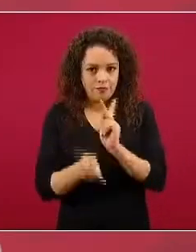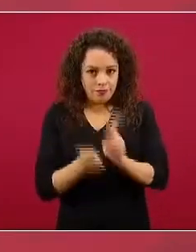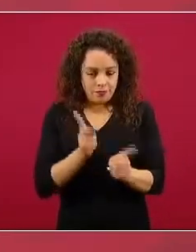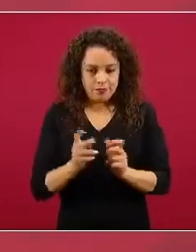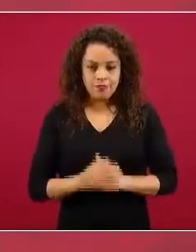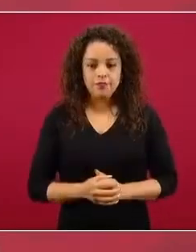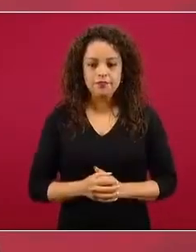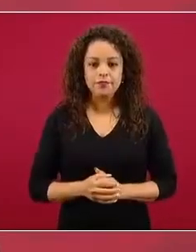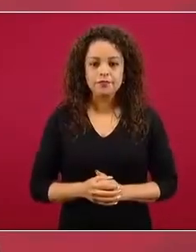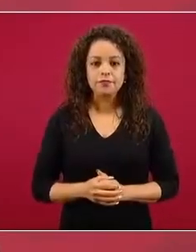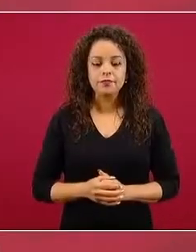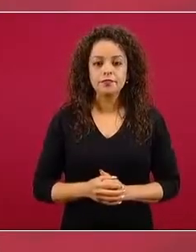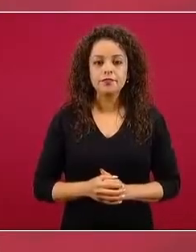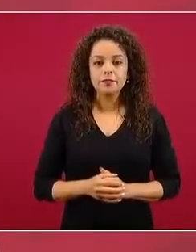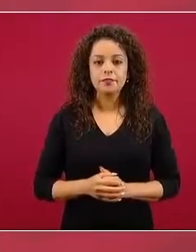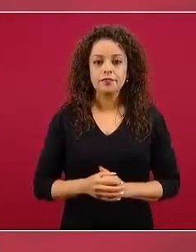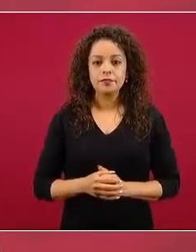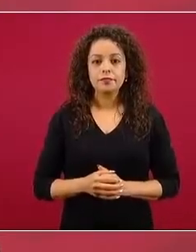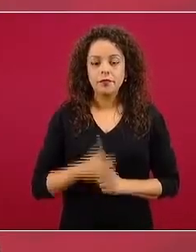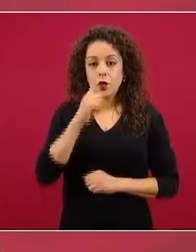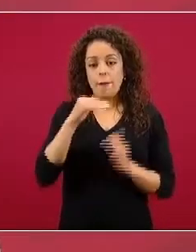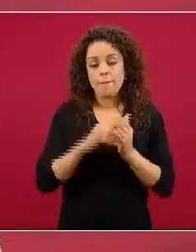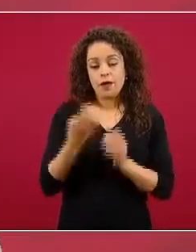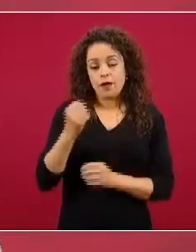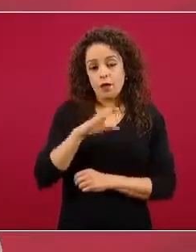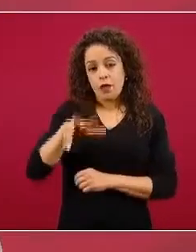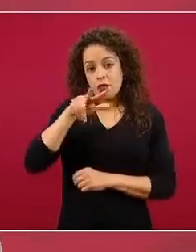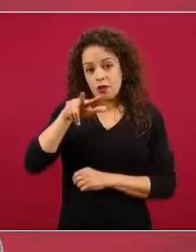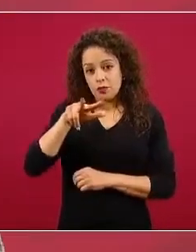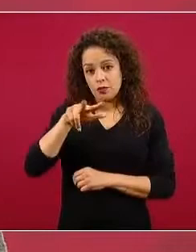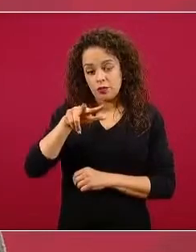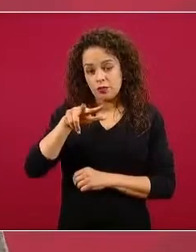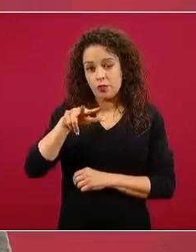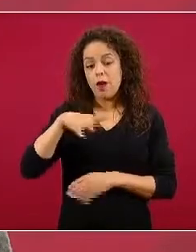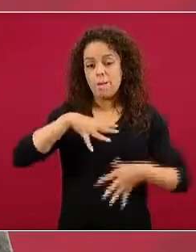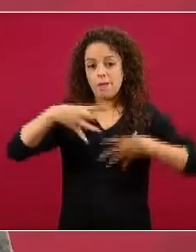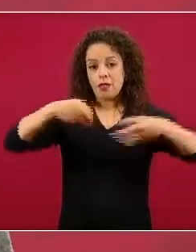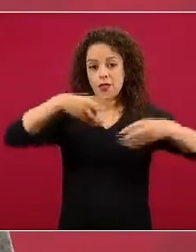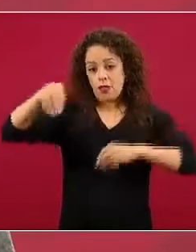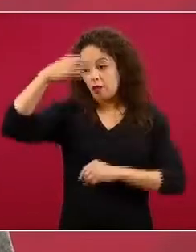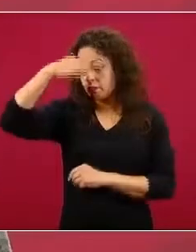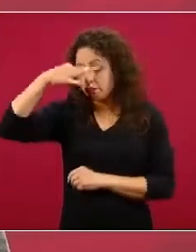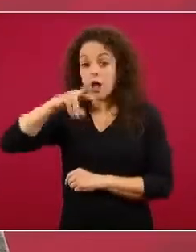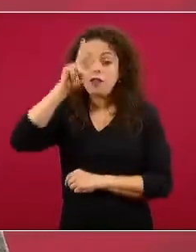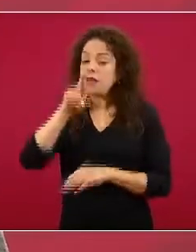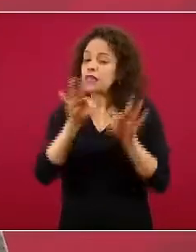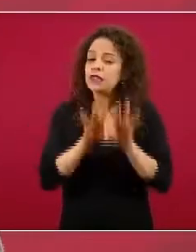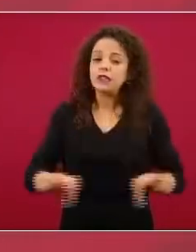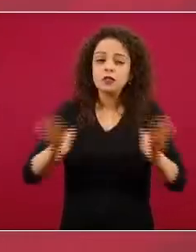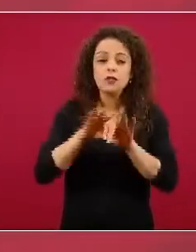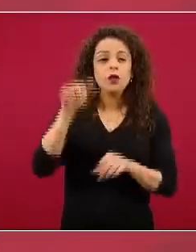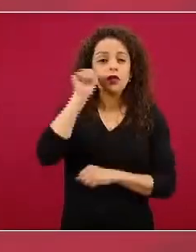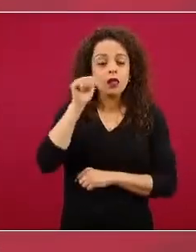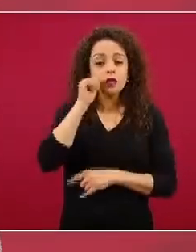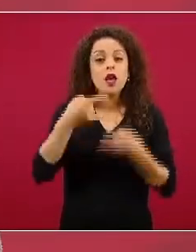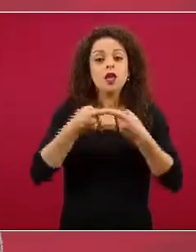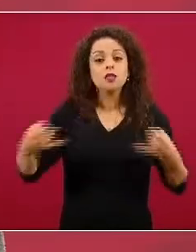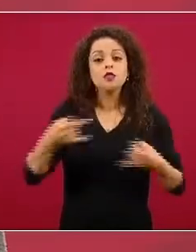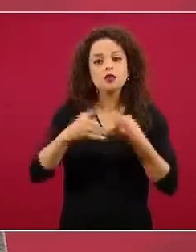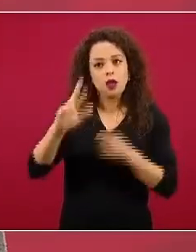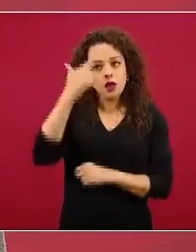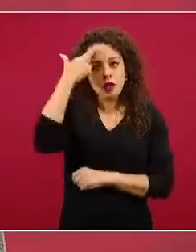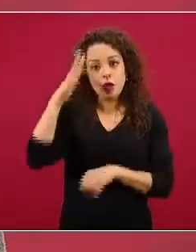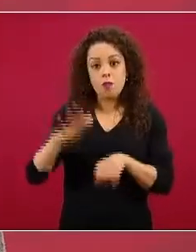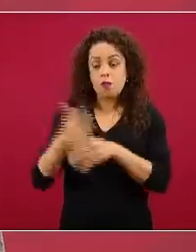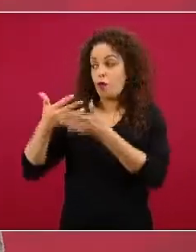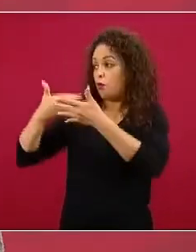En la pandemia de influenza 1918, y es útil siempre recordar la historia, porque de la historia se aprenden lecciones,